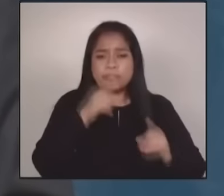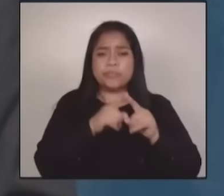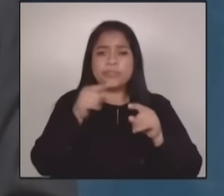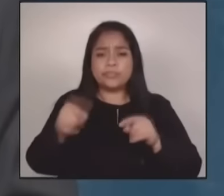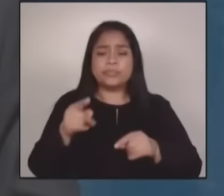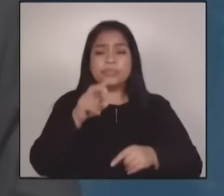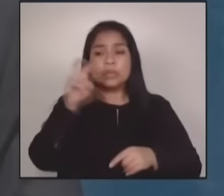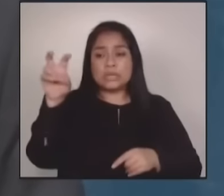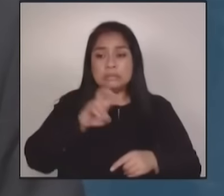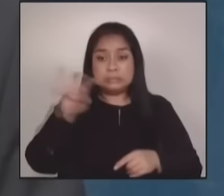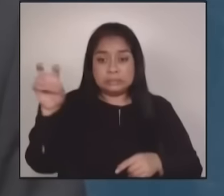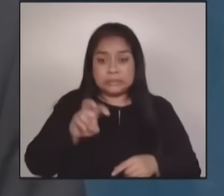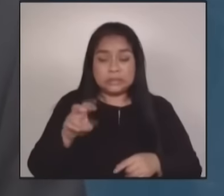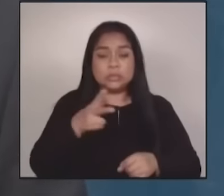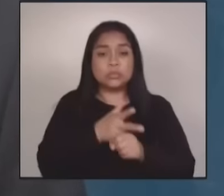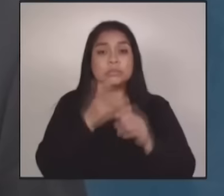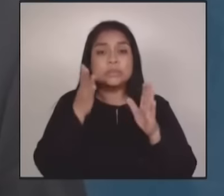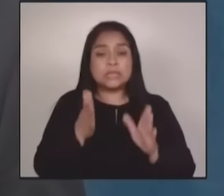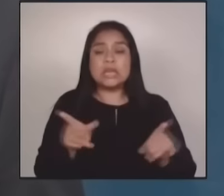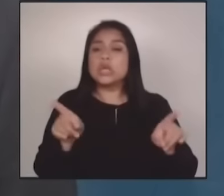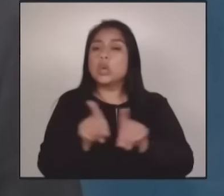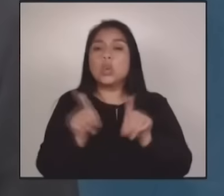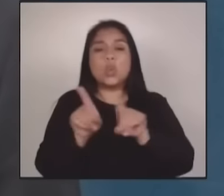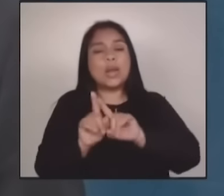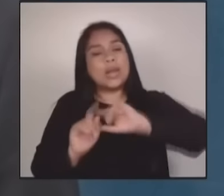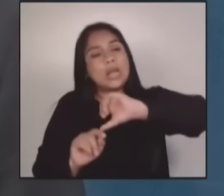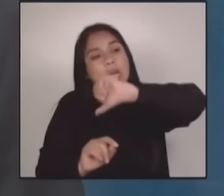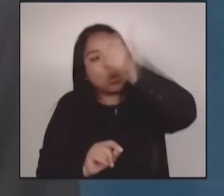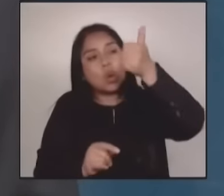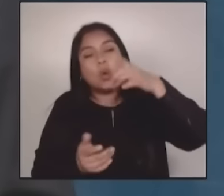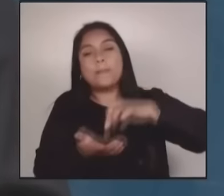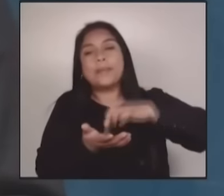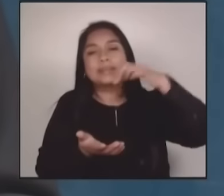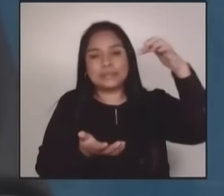guatemaltecos sean tratados en el extranjero.